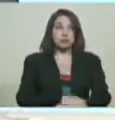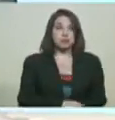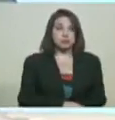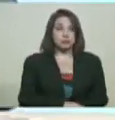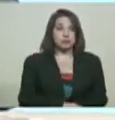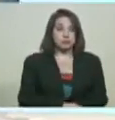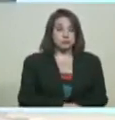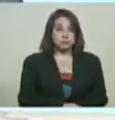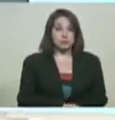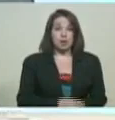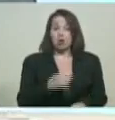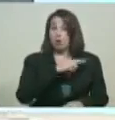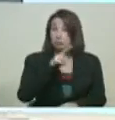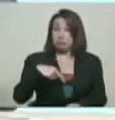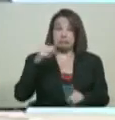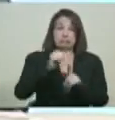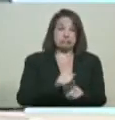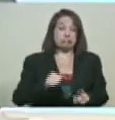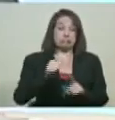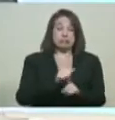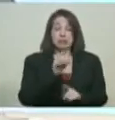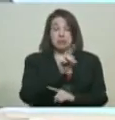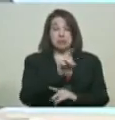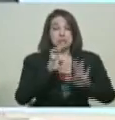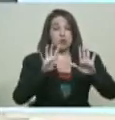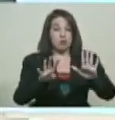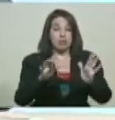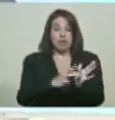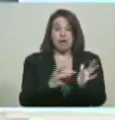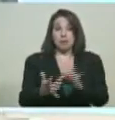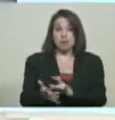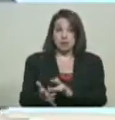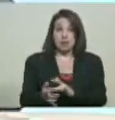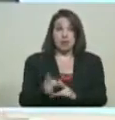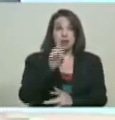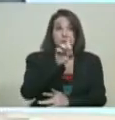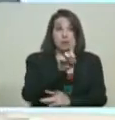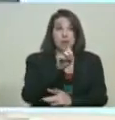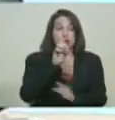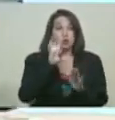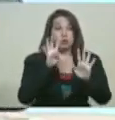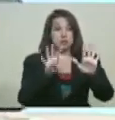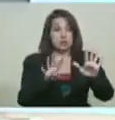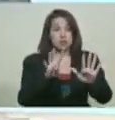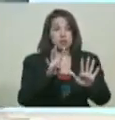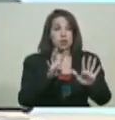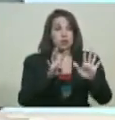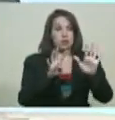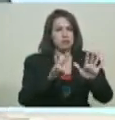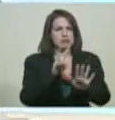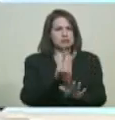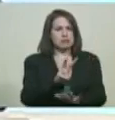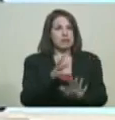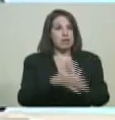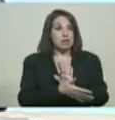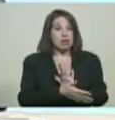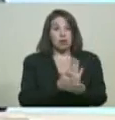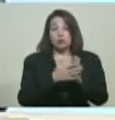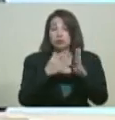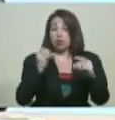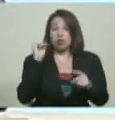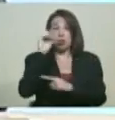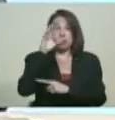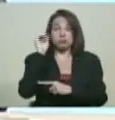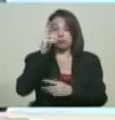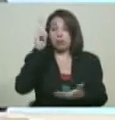determinada es 19 de abril del año 1997 y ratificadas en todos nuestros congresos como